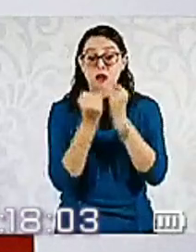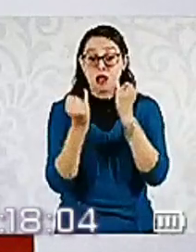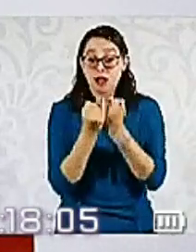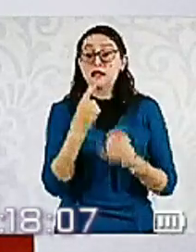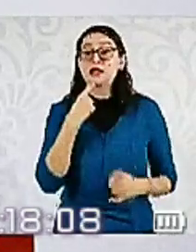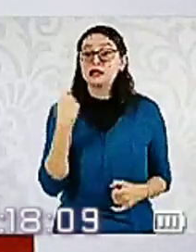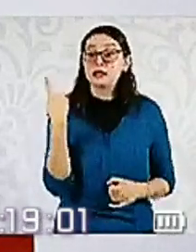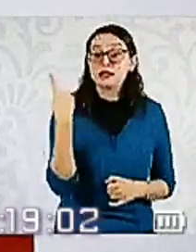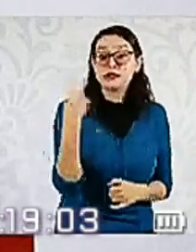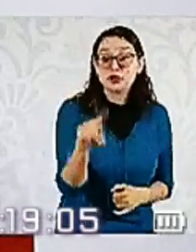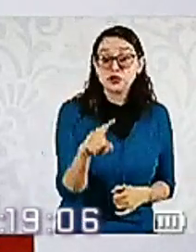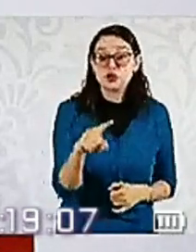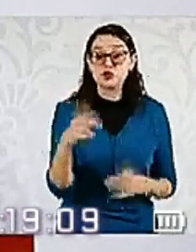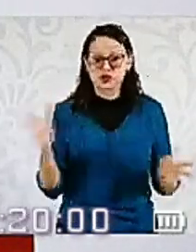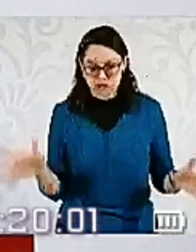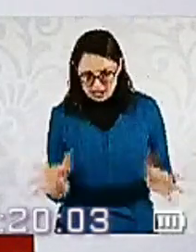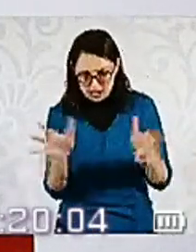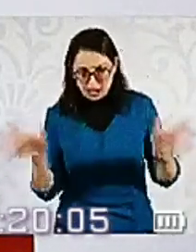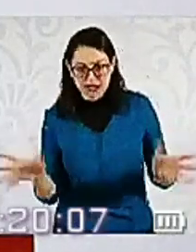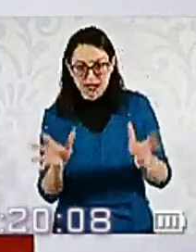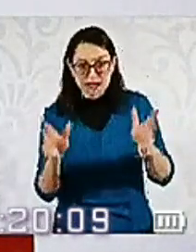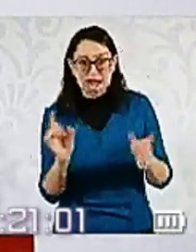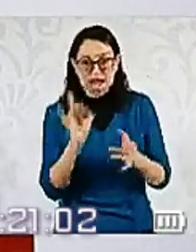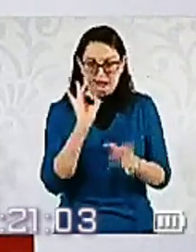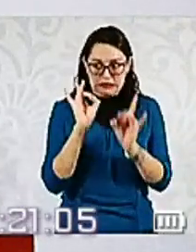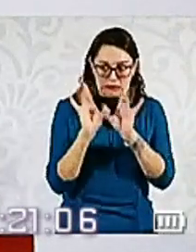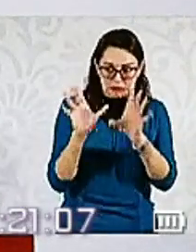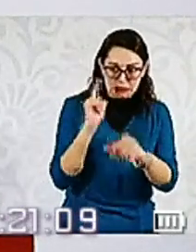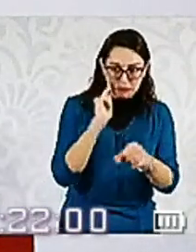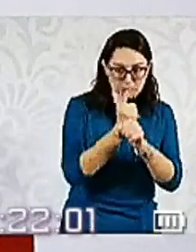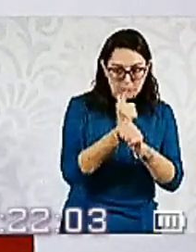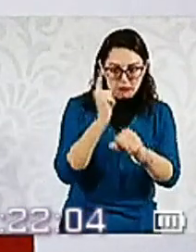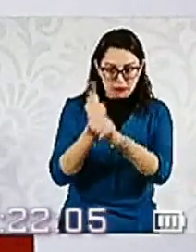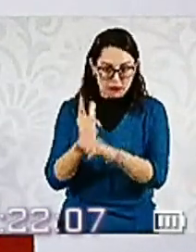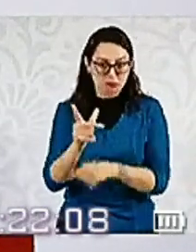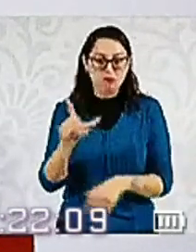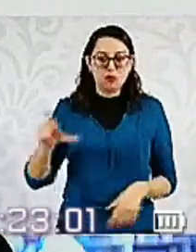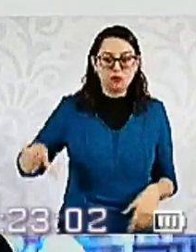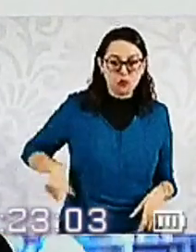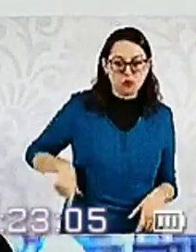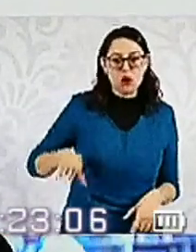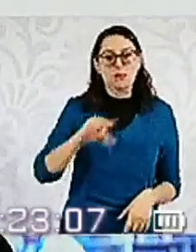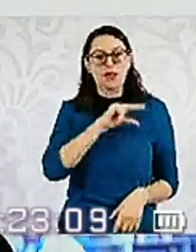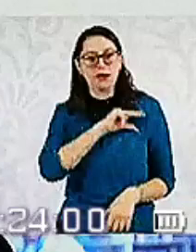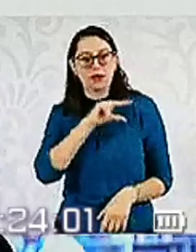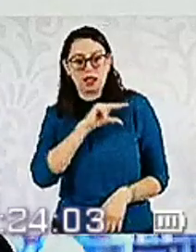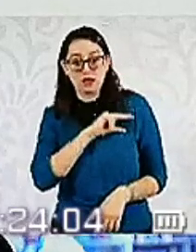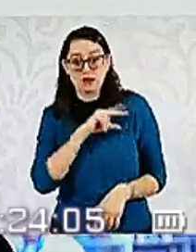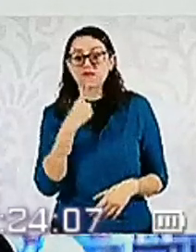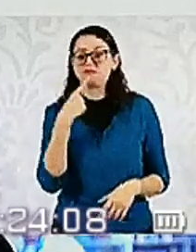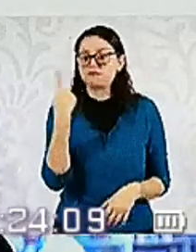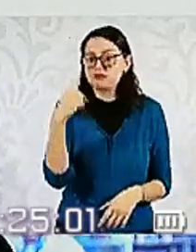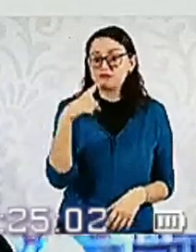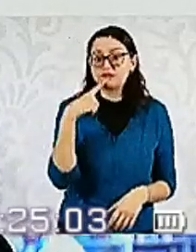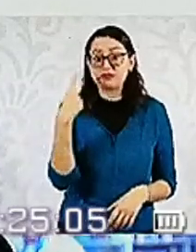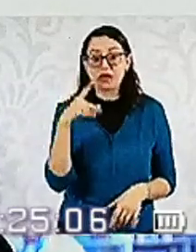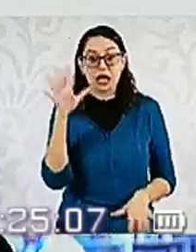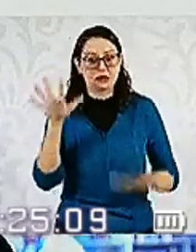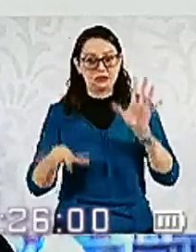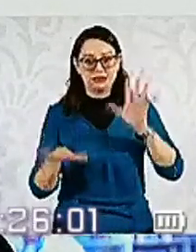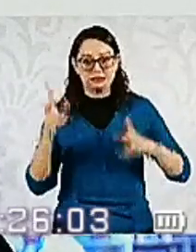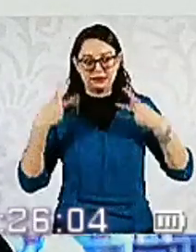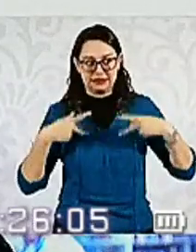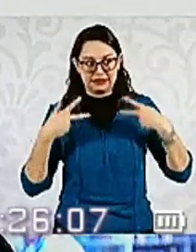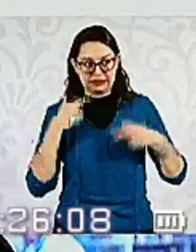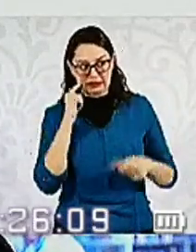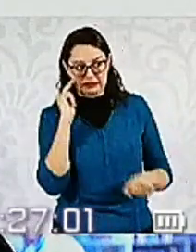tanto en el sector público como en el sector privado, y garantizar la confidencialidad de las denuncias. Muchas veces no denunciamos. Entonces la gente tiene